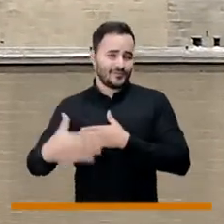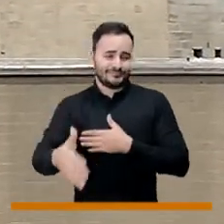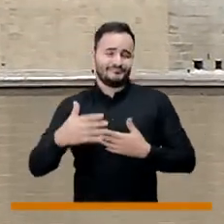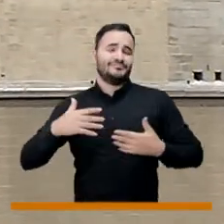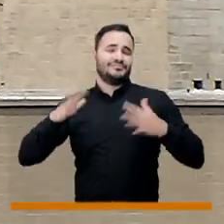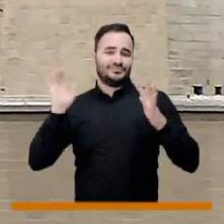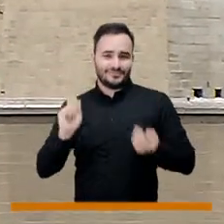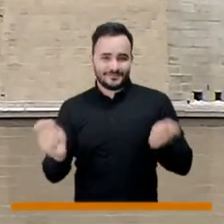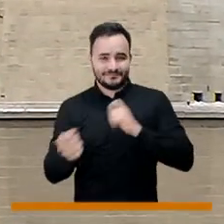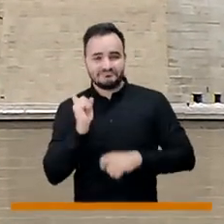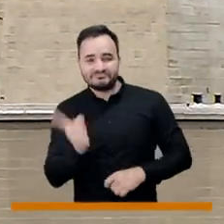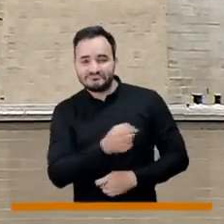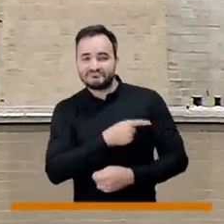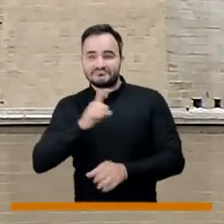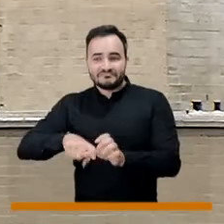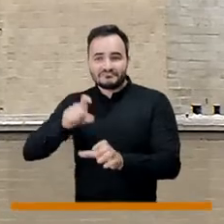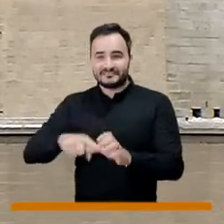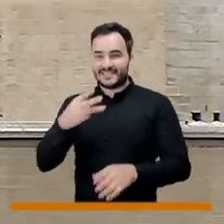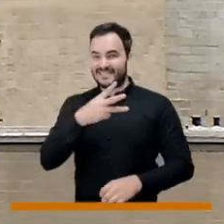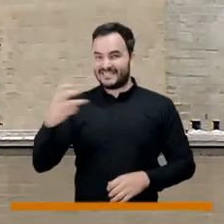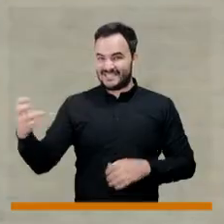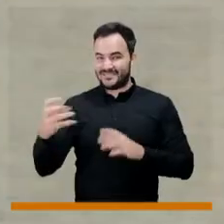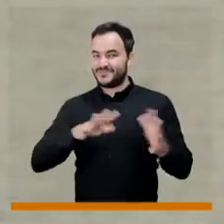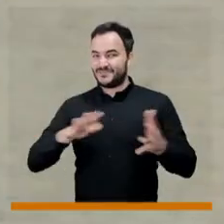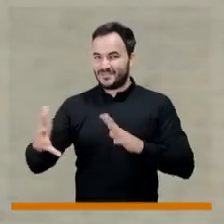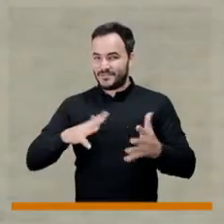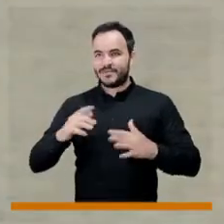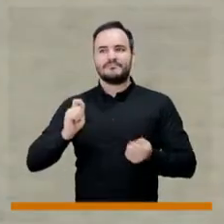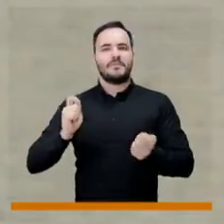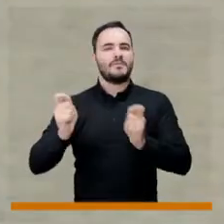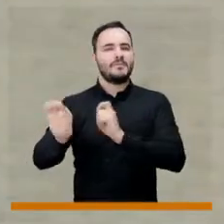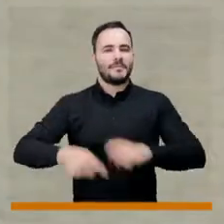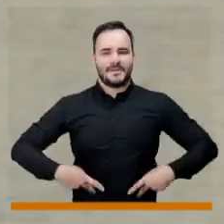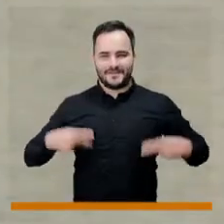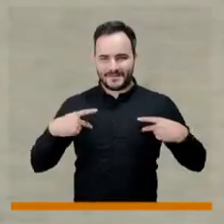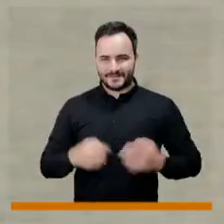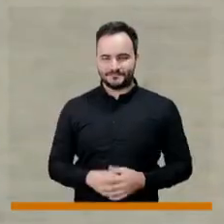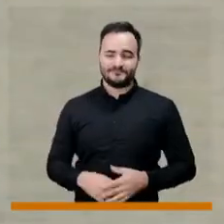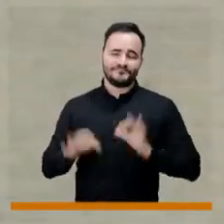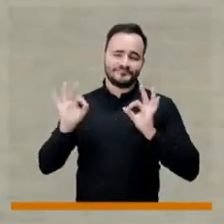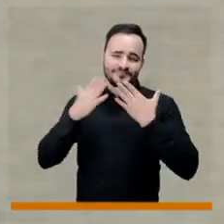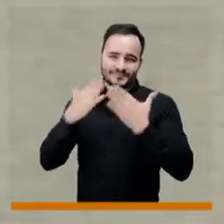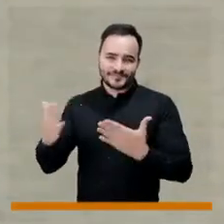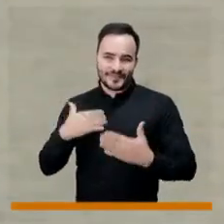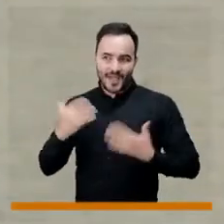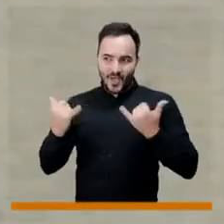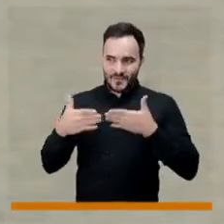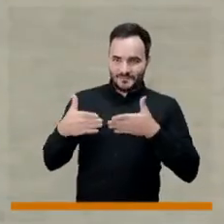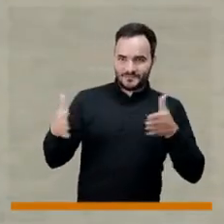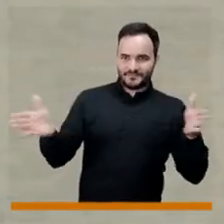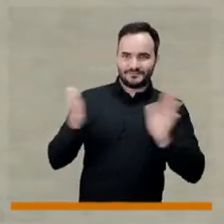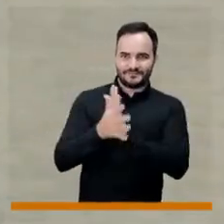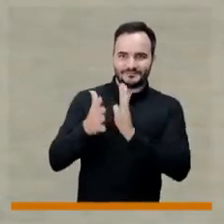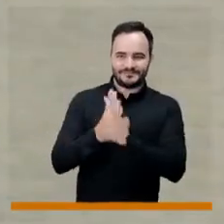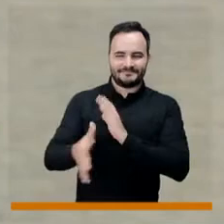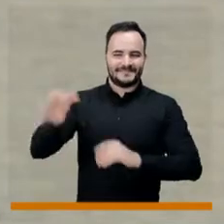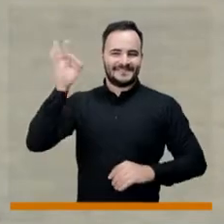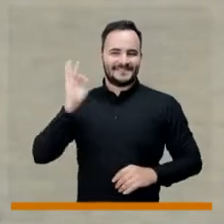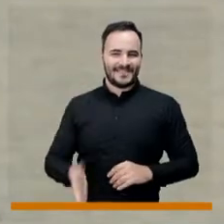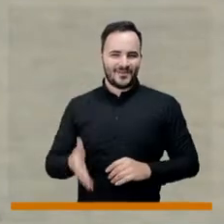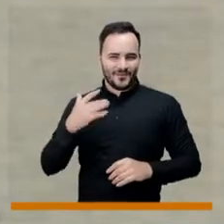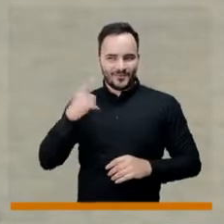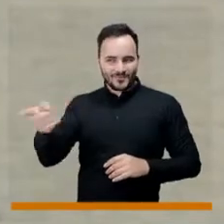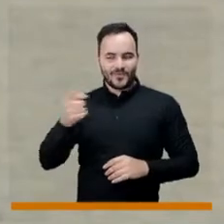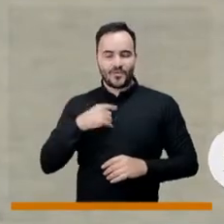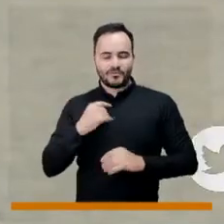niñas y de sus familias así es concejal porque tenemos muchos temas para abordar en el día de hoy estamos seguros que con ese preámbulo hemos logrado captar